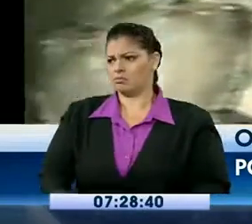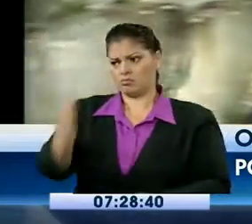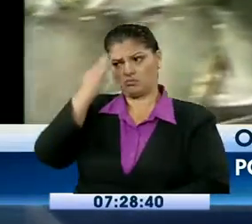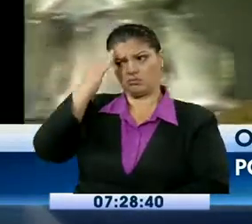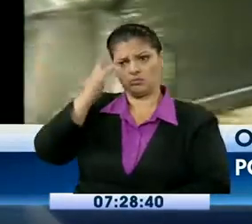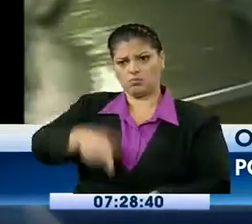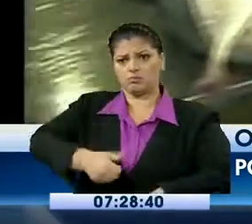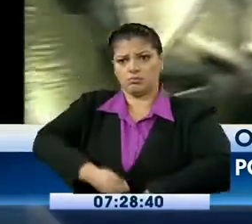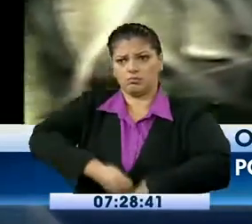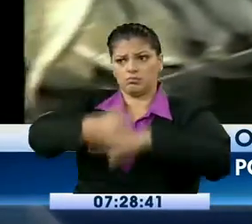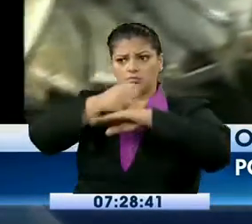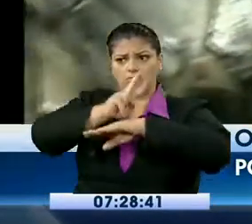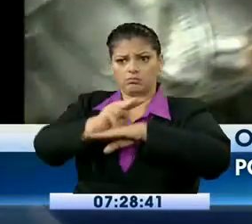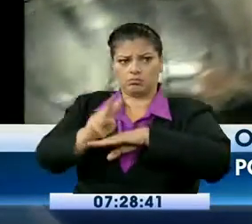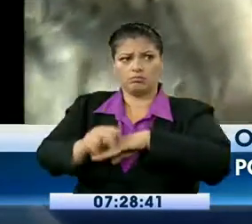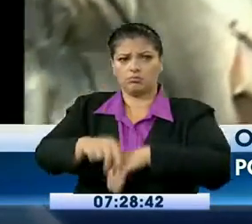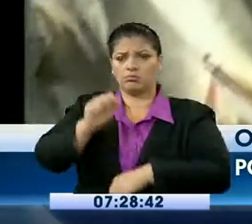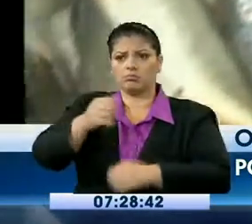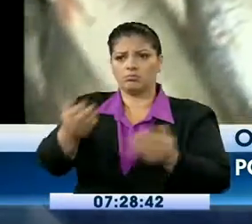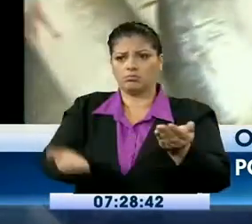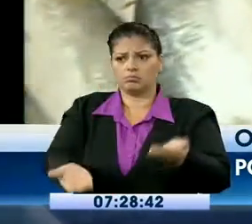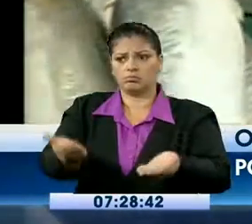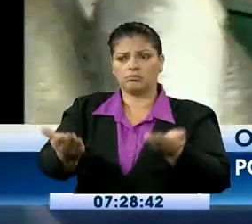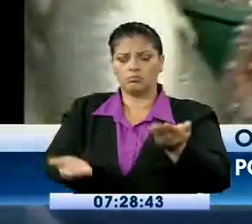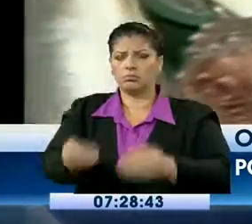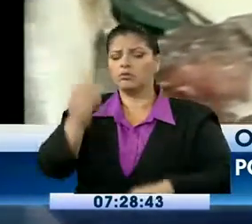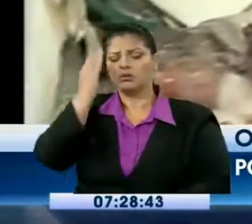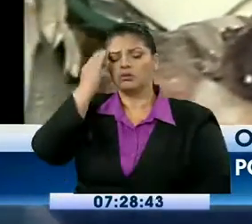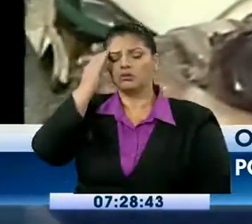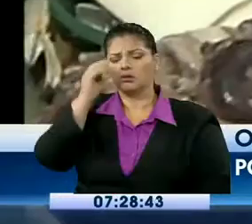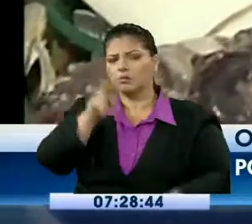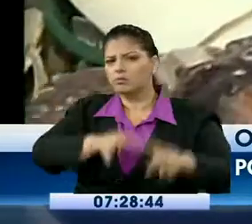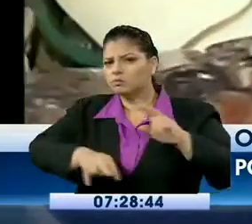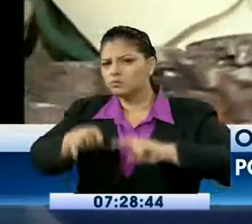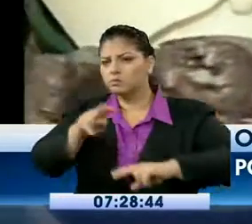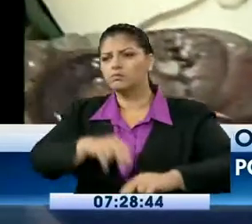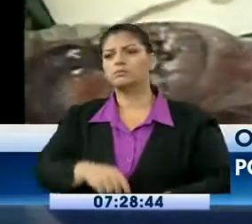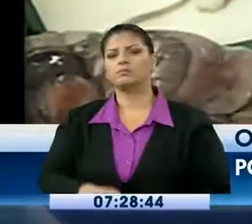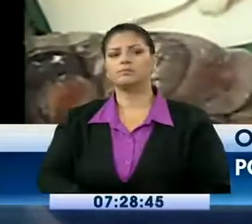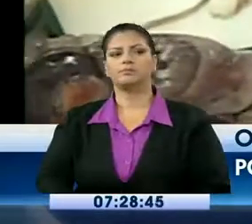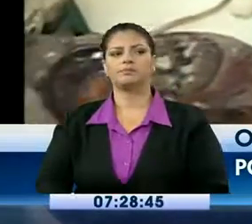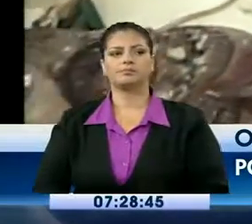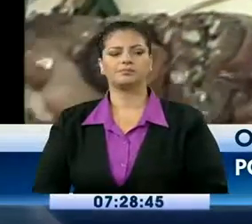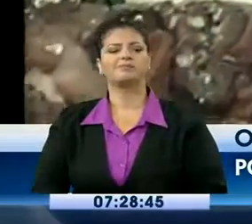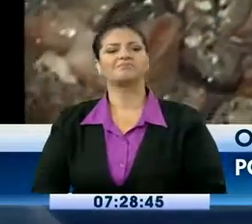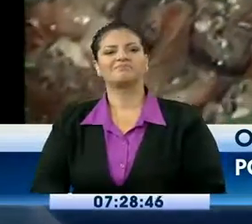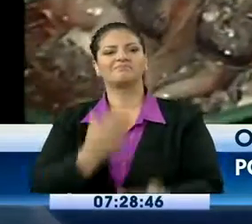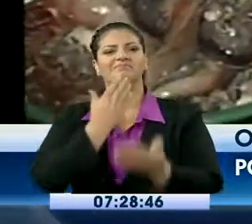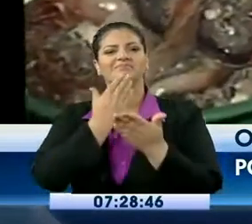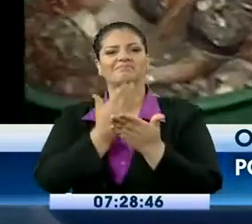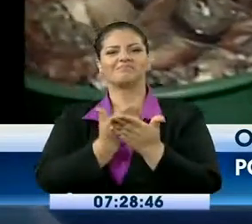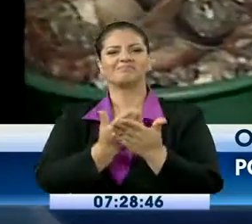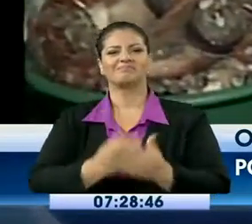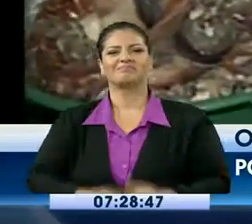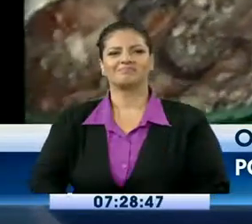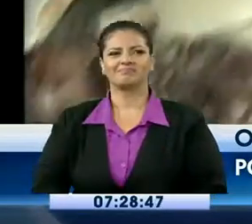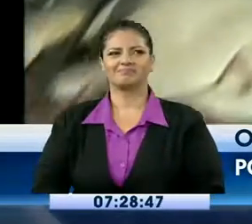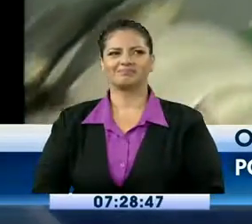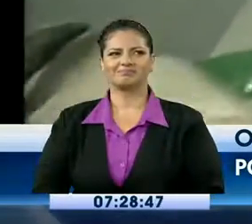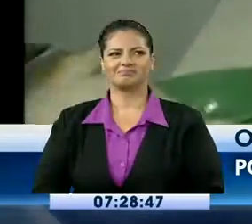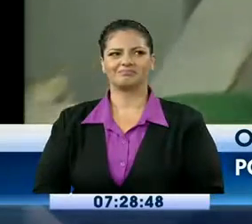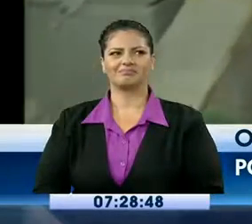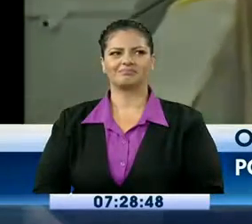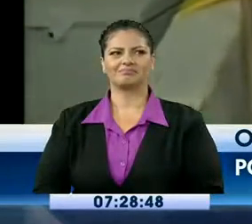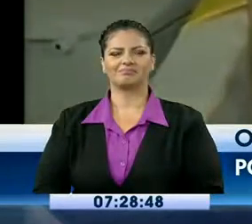a revisar las romanas. Pues sí se han llevado algunas romanas. Listo, muchas gracias, caballero. Sí, aún no ubicamos a la